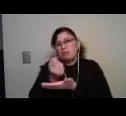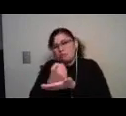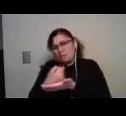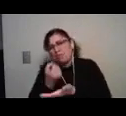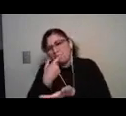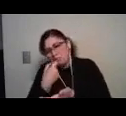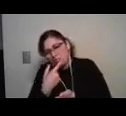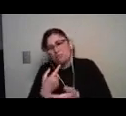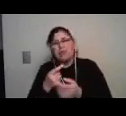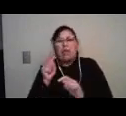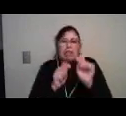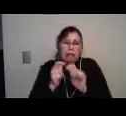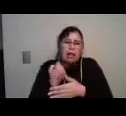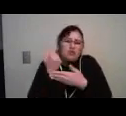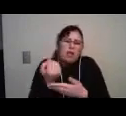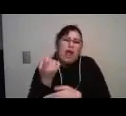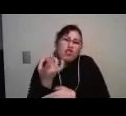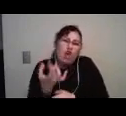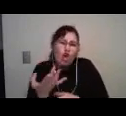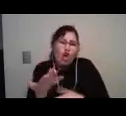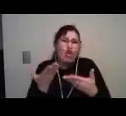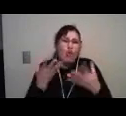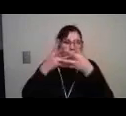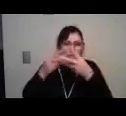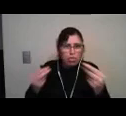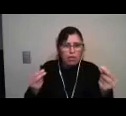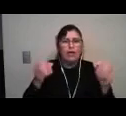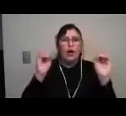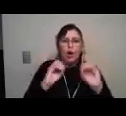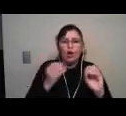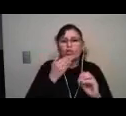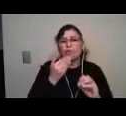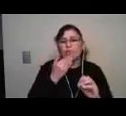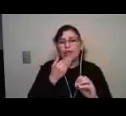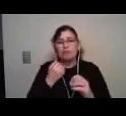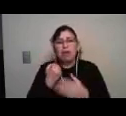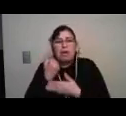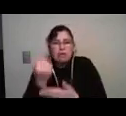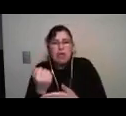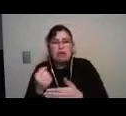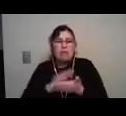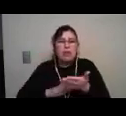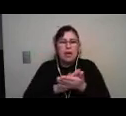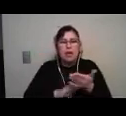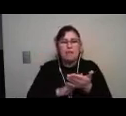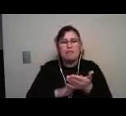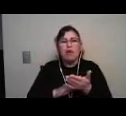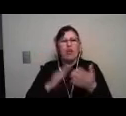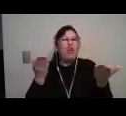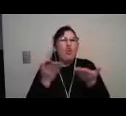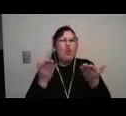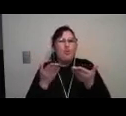médicos, educación sobre el manejo manual de carga en caso de que sea pertinente y la prevención propiamente